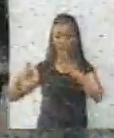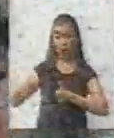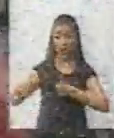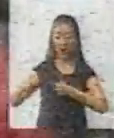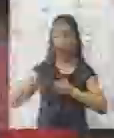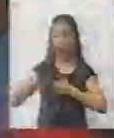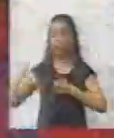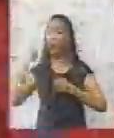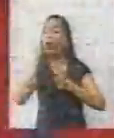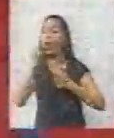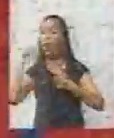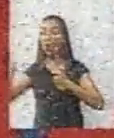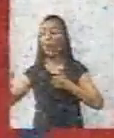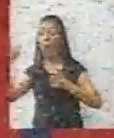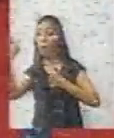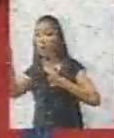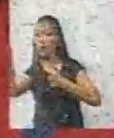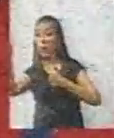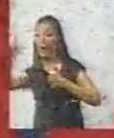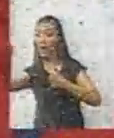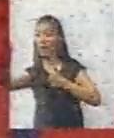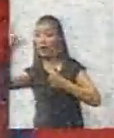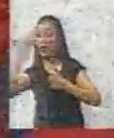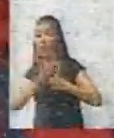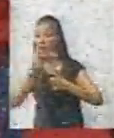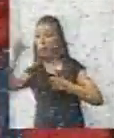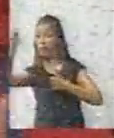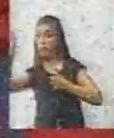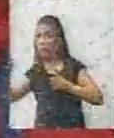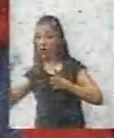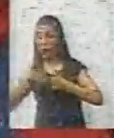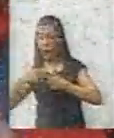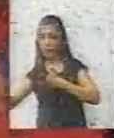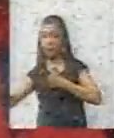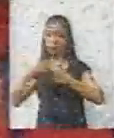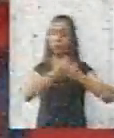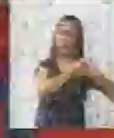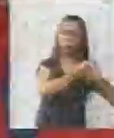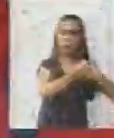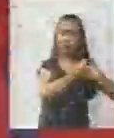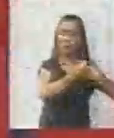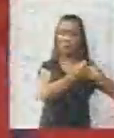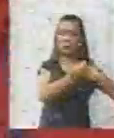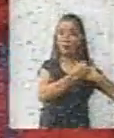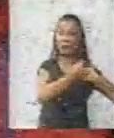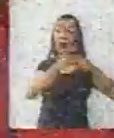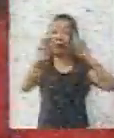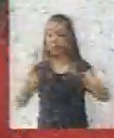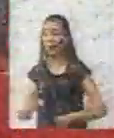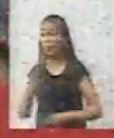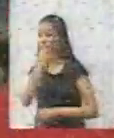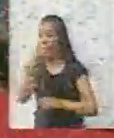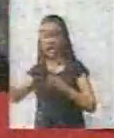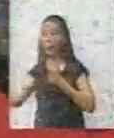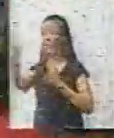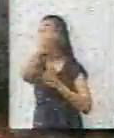tiene un golpe en su ojo. ¿Qué es lo que le ha sucedido? El señor Vaca Flor vino y me golpeó, me dio una piña acá, me fracturó el